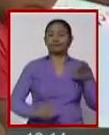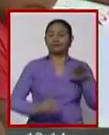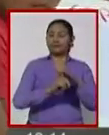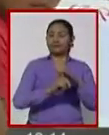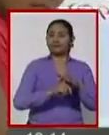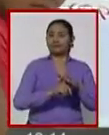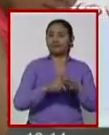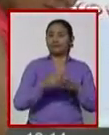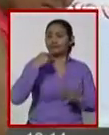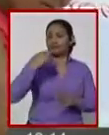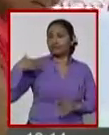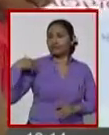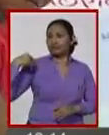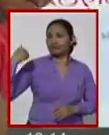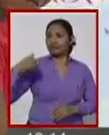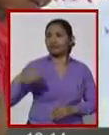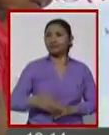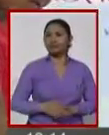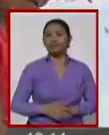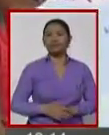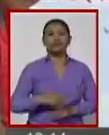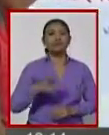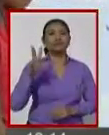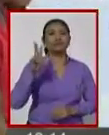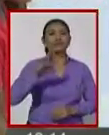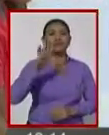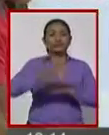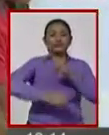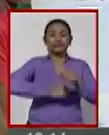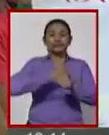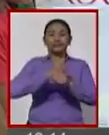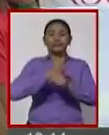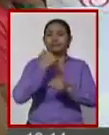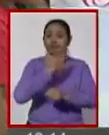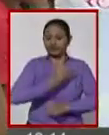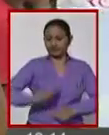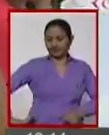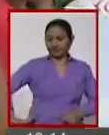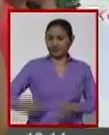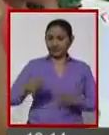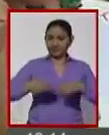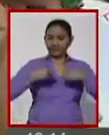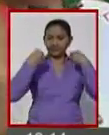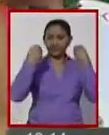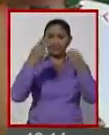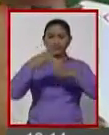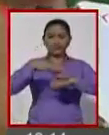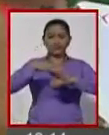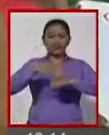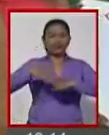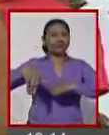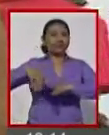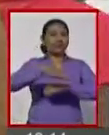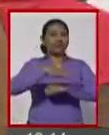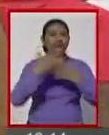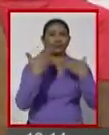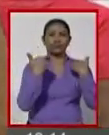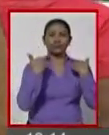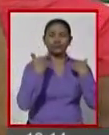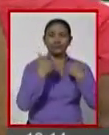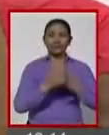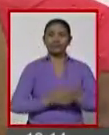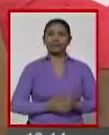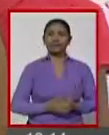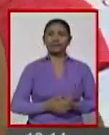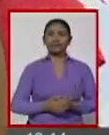una disque dueña. Nosotros vivimos más de 35 años. El presidente no ha hecho dotación de las tierras. Tenemos lo que se ha hecho